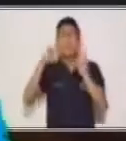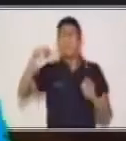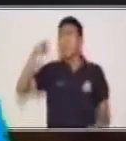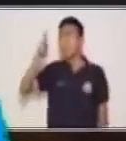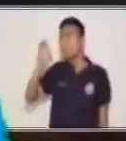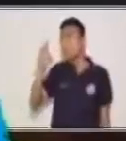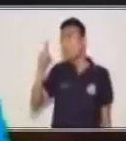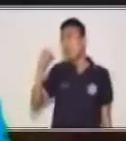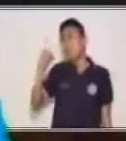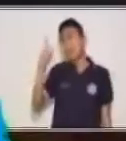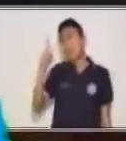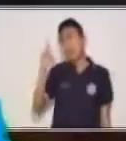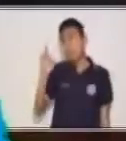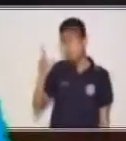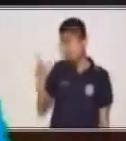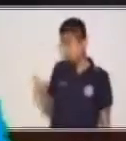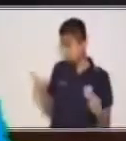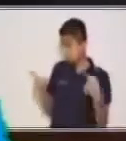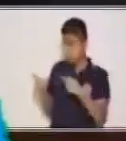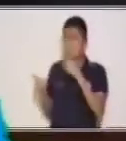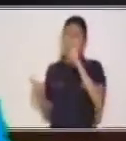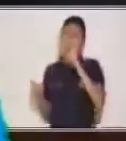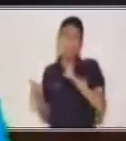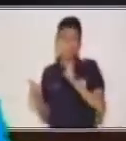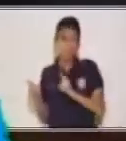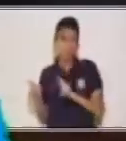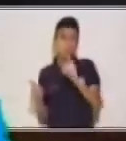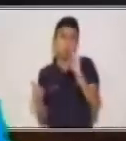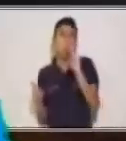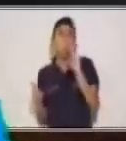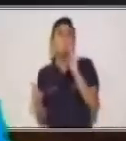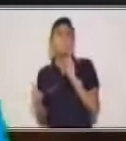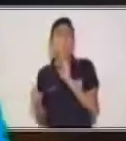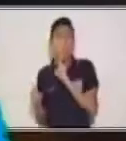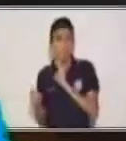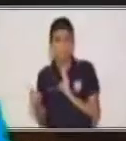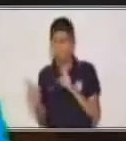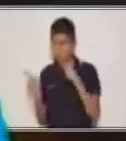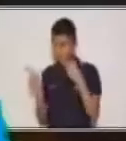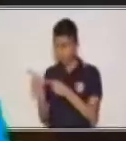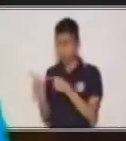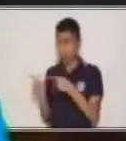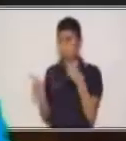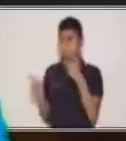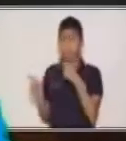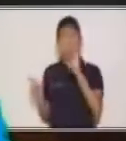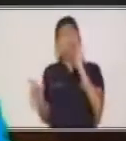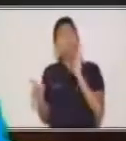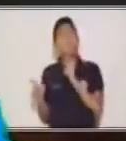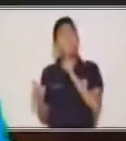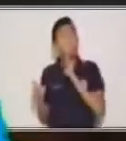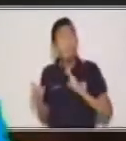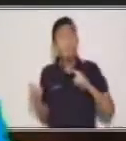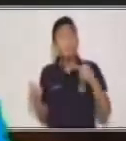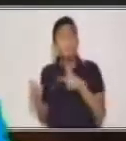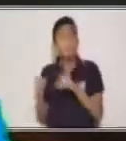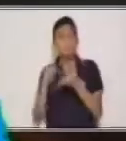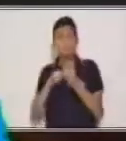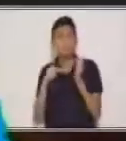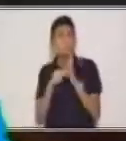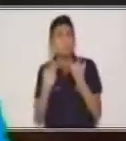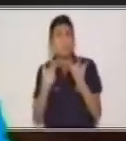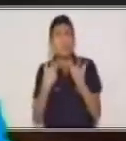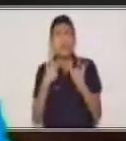siempre, sí o sí, va a ser un verbo. ¿Sí? El verbo siempre nos va a referir dos